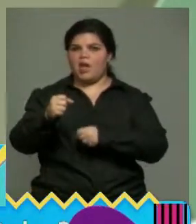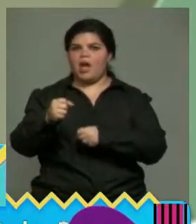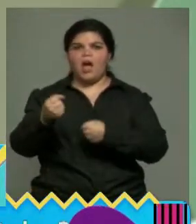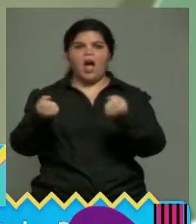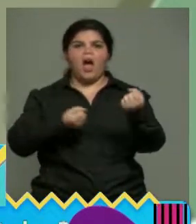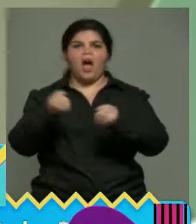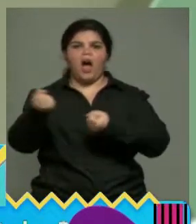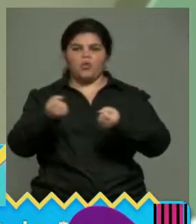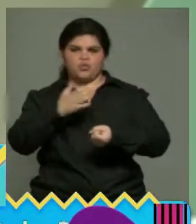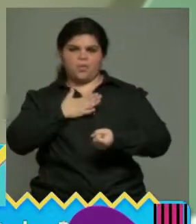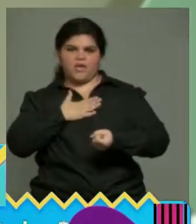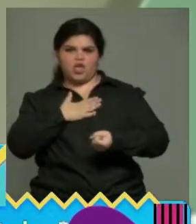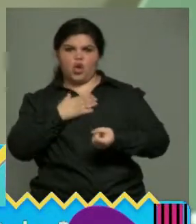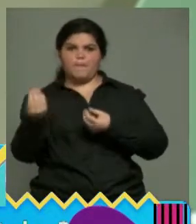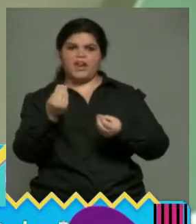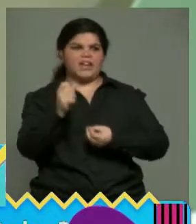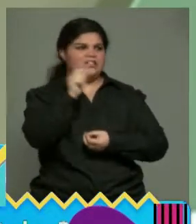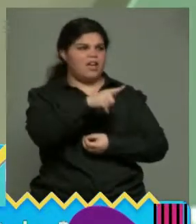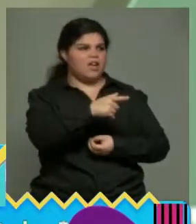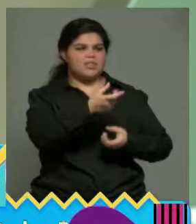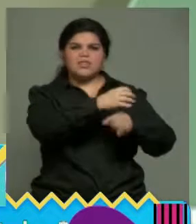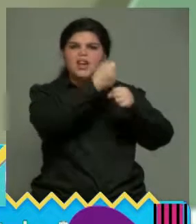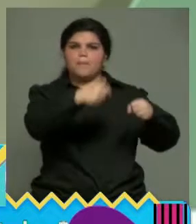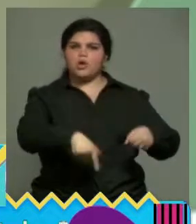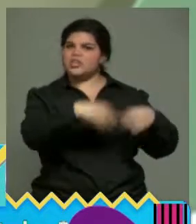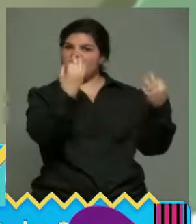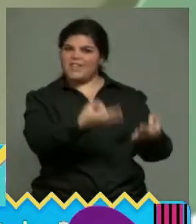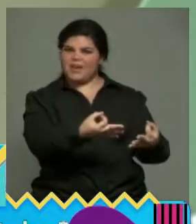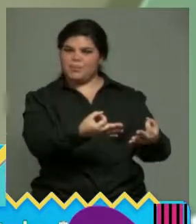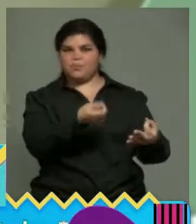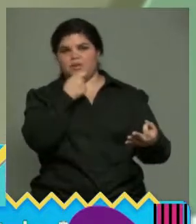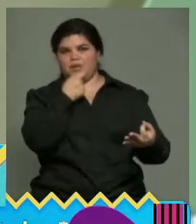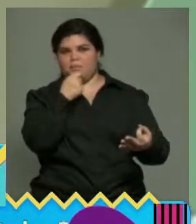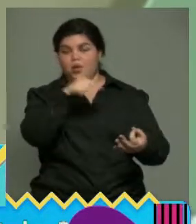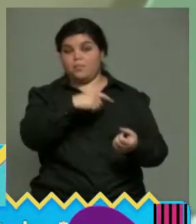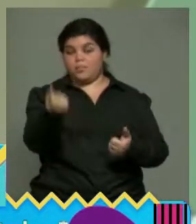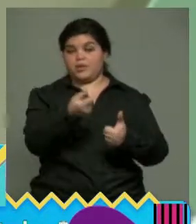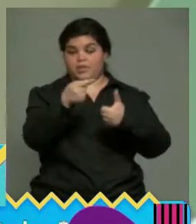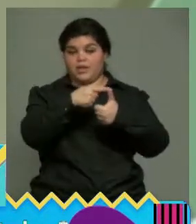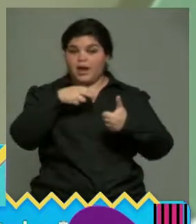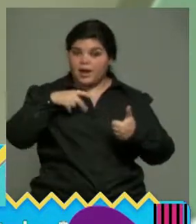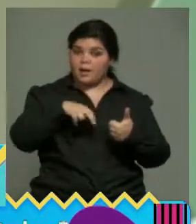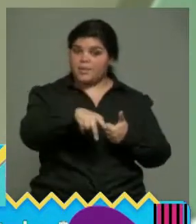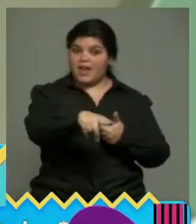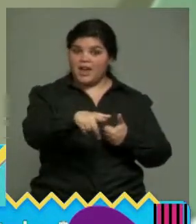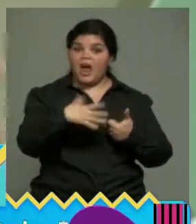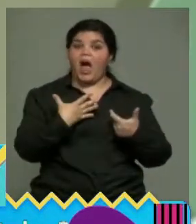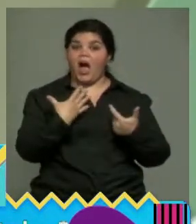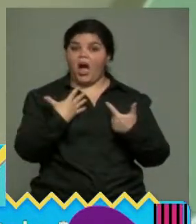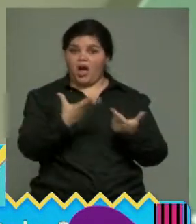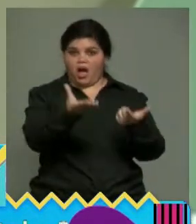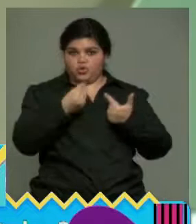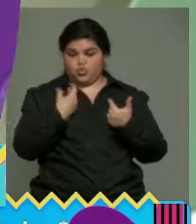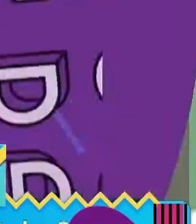excelente transporte público? Perfecto. ¿Cierto? Entonces esa es parte. Parte es caminar, que es saludable, parte es andar